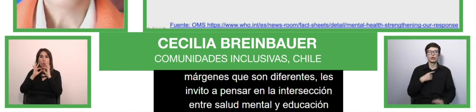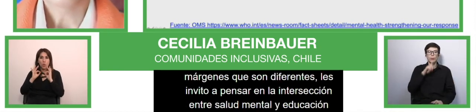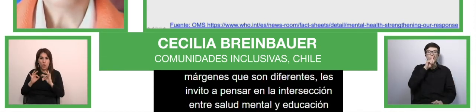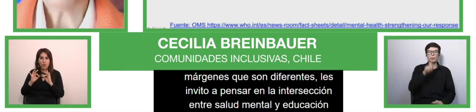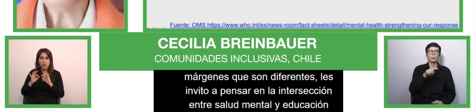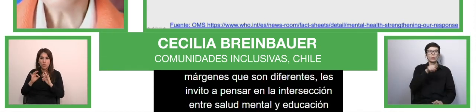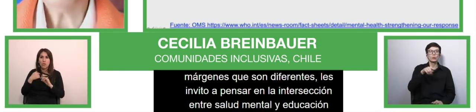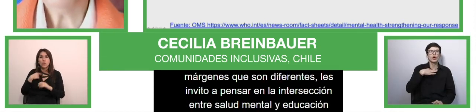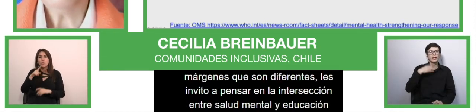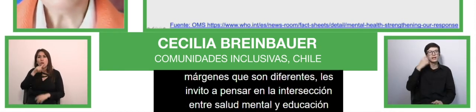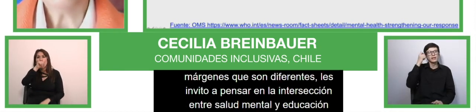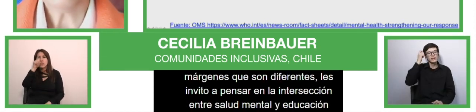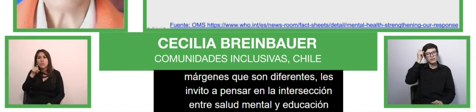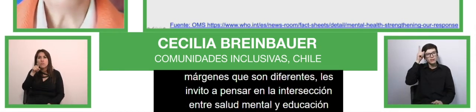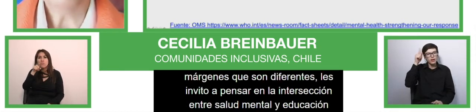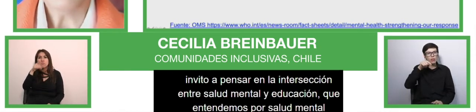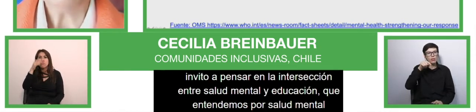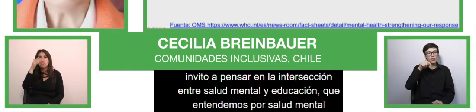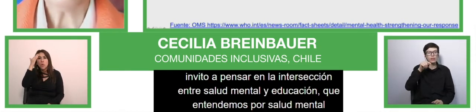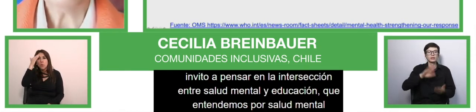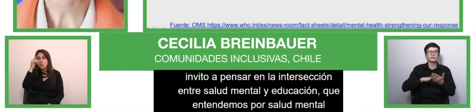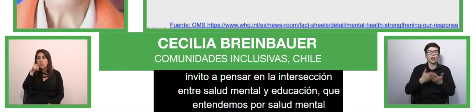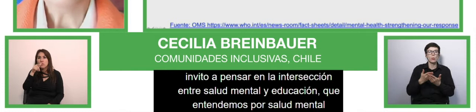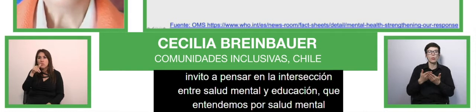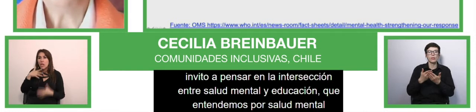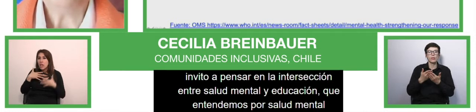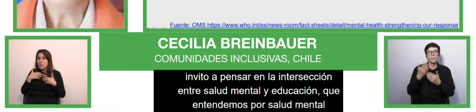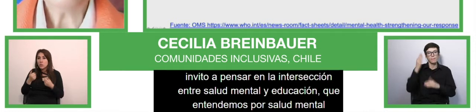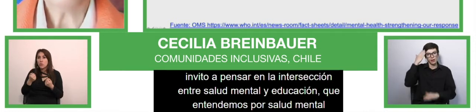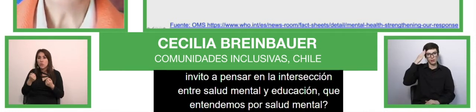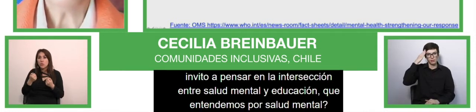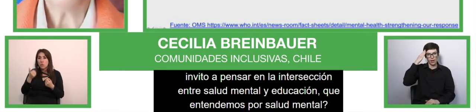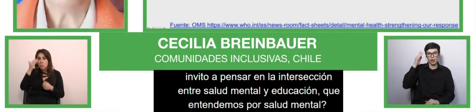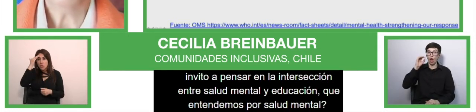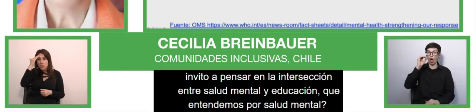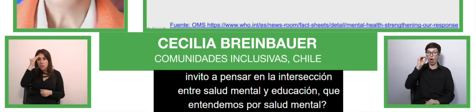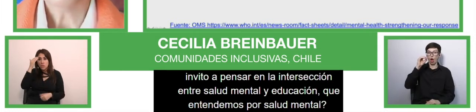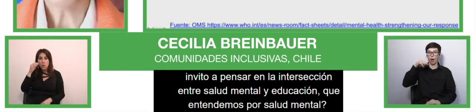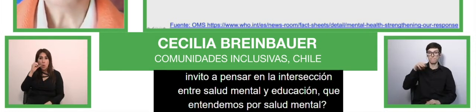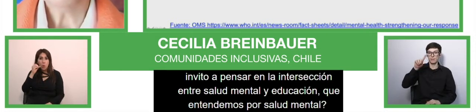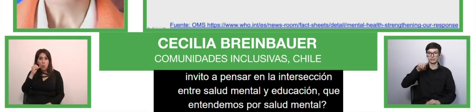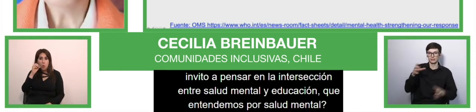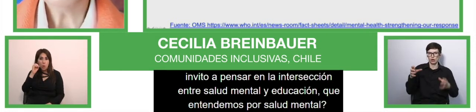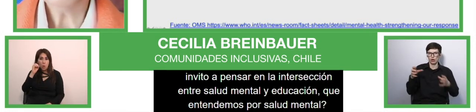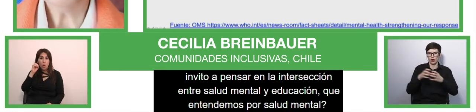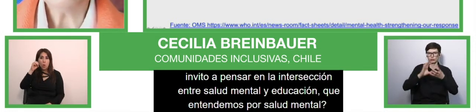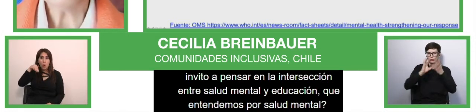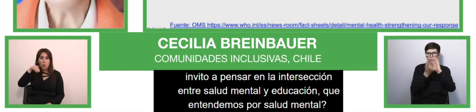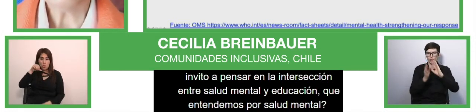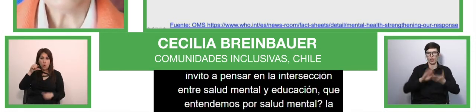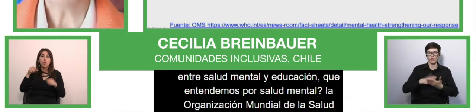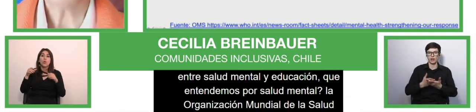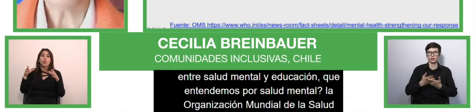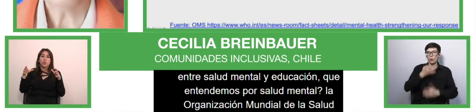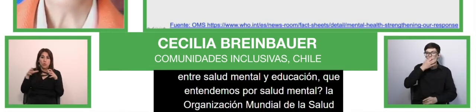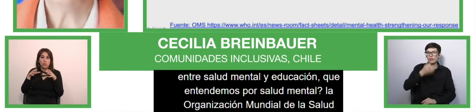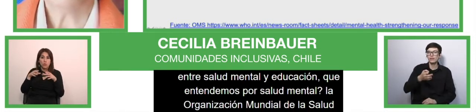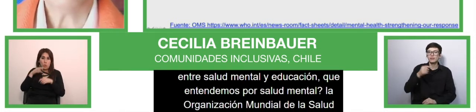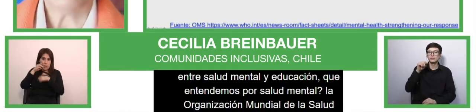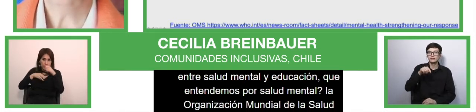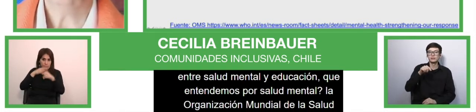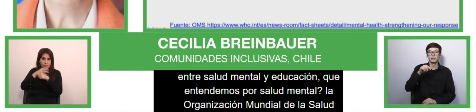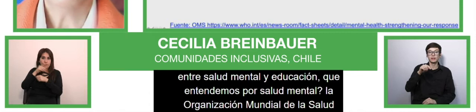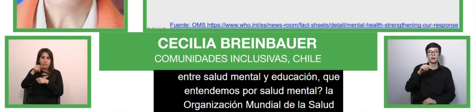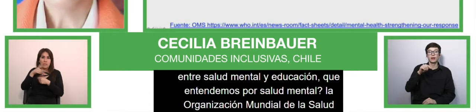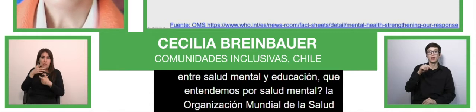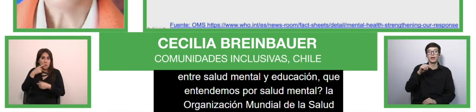la organización mundial de la salud oms define salud mental como mucho más allá que la ausencia de